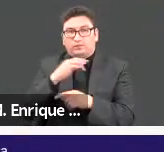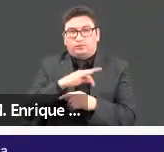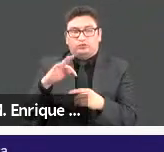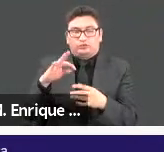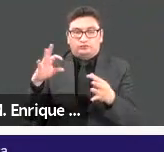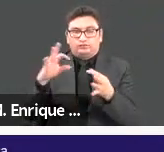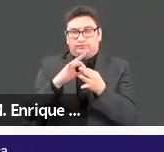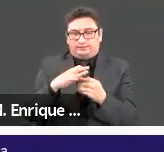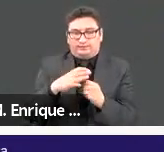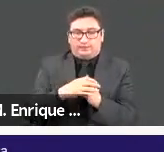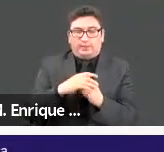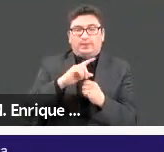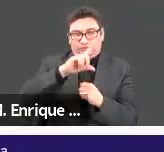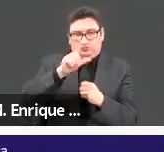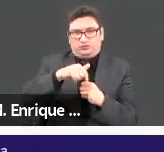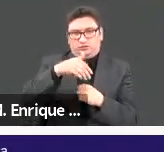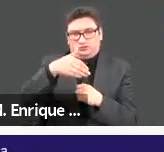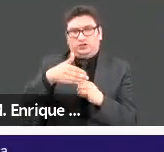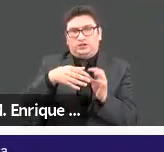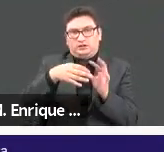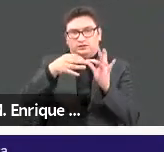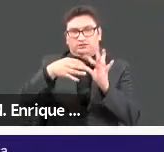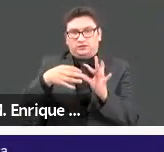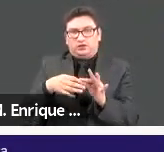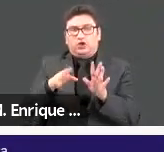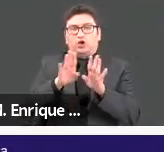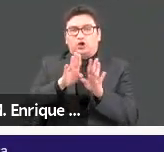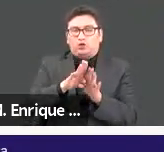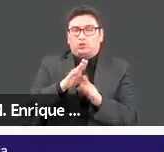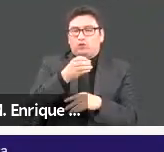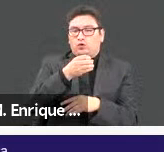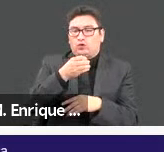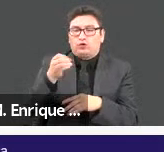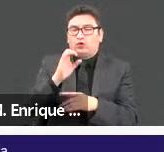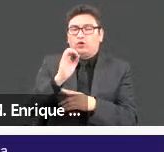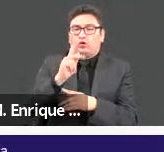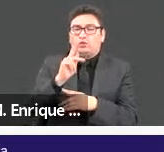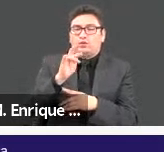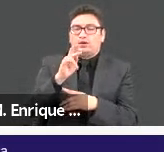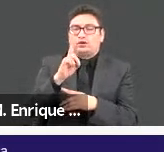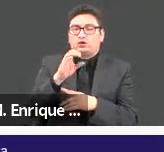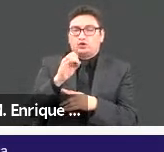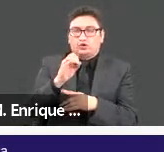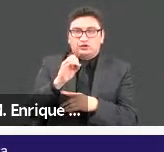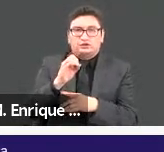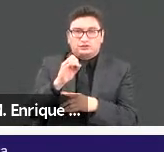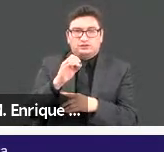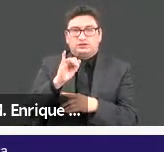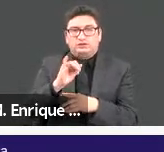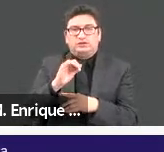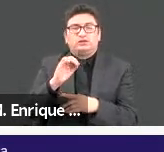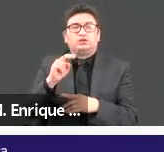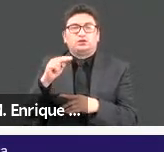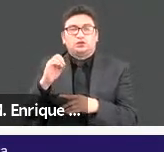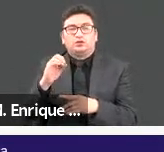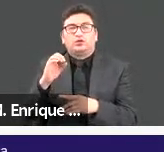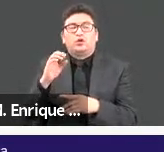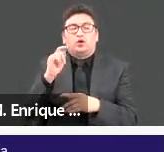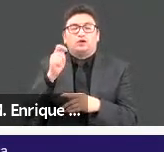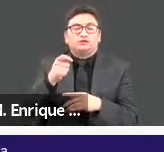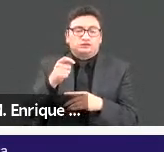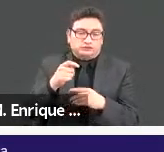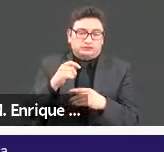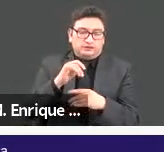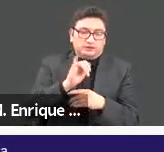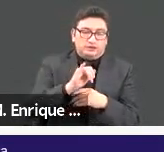Asimismo, un poco más adelante vamos a ver los operadores lógicos, que son la I, el O y el NO. La I nos va a servir